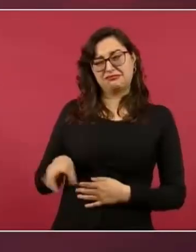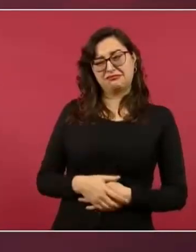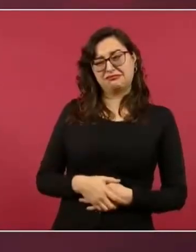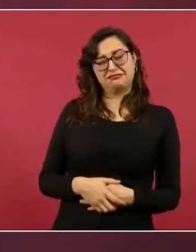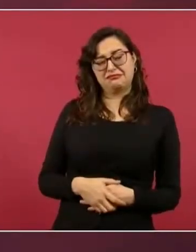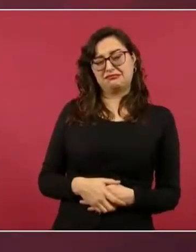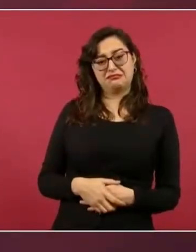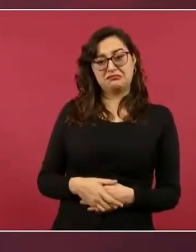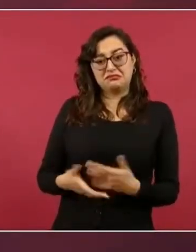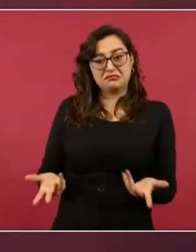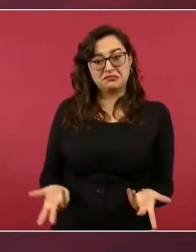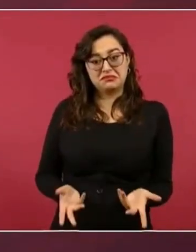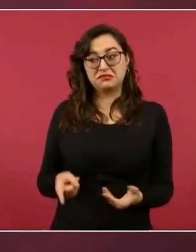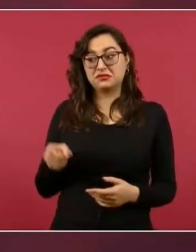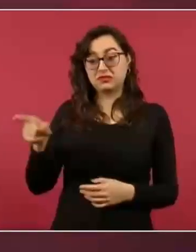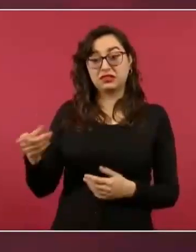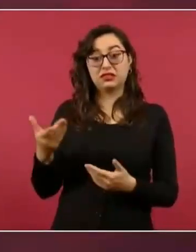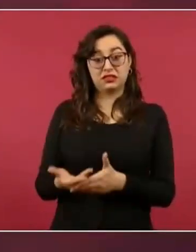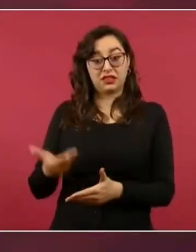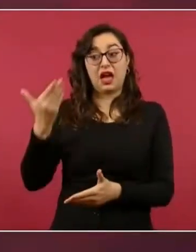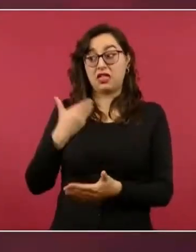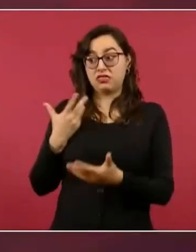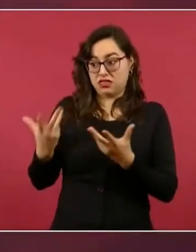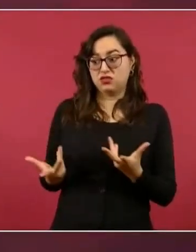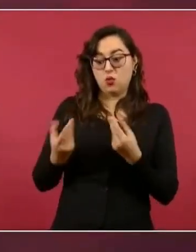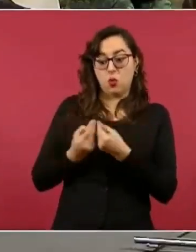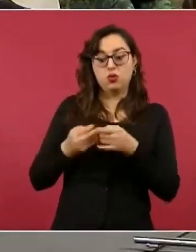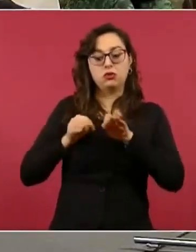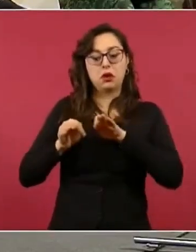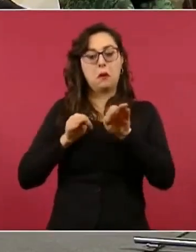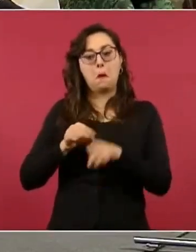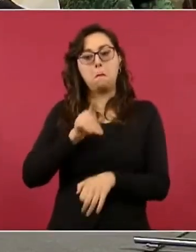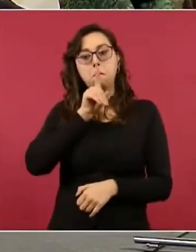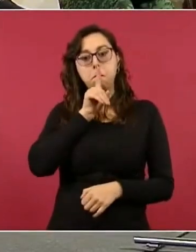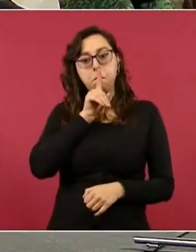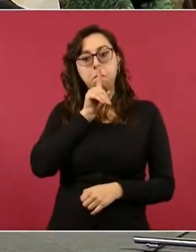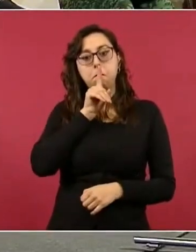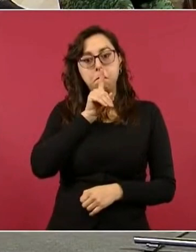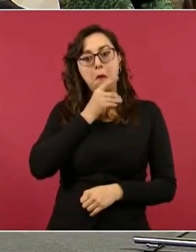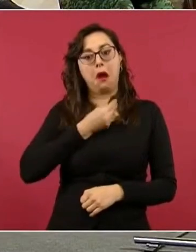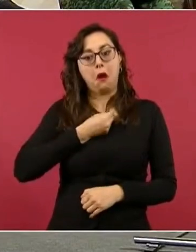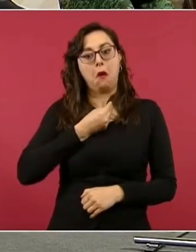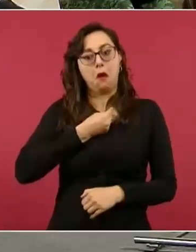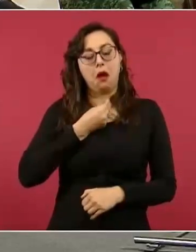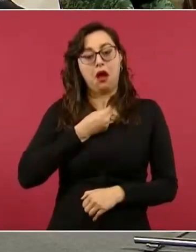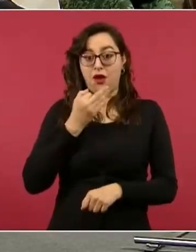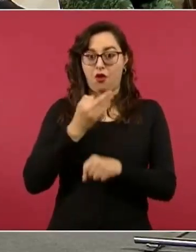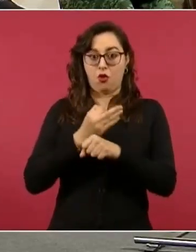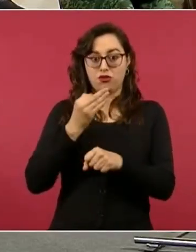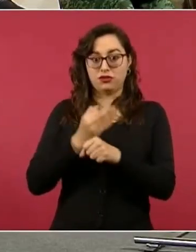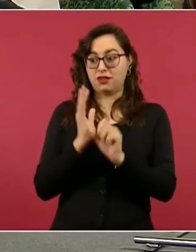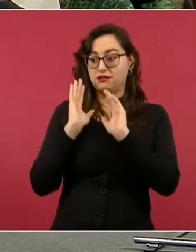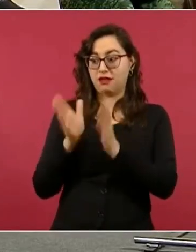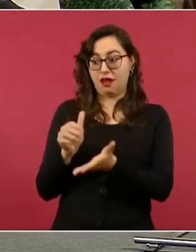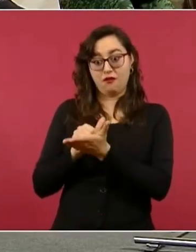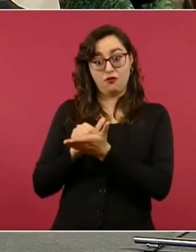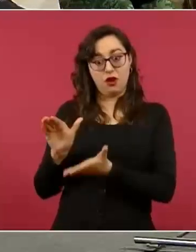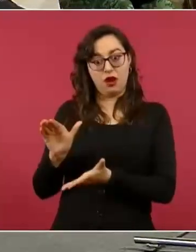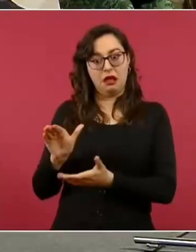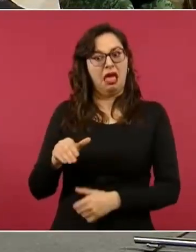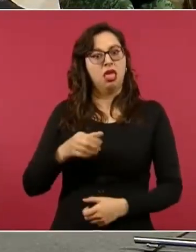parte porque yo le diría Bueno pues porque no lo dijiste en su momento eso porque ahorita después de entonces